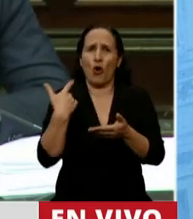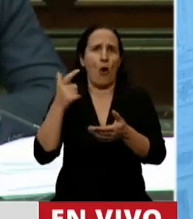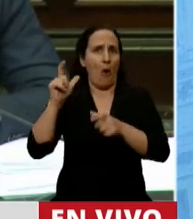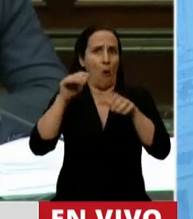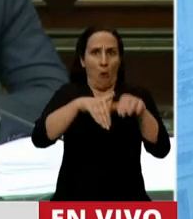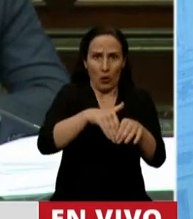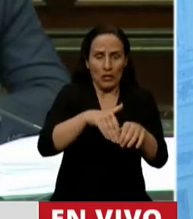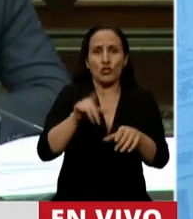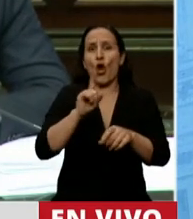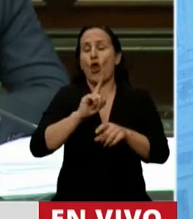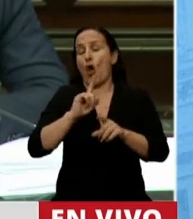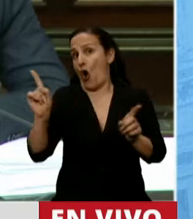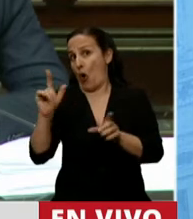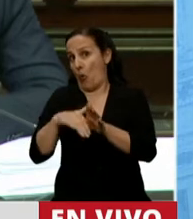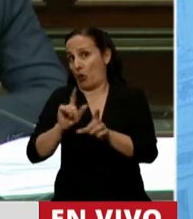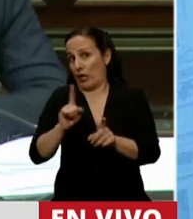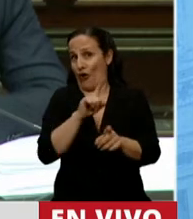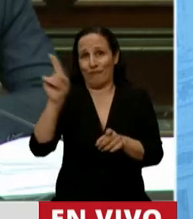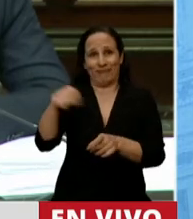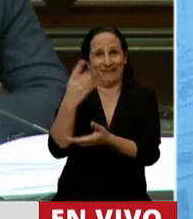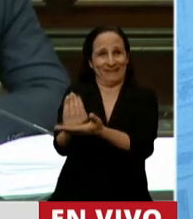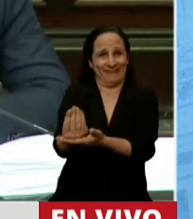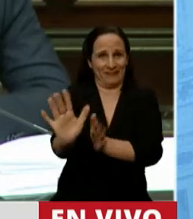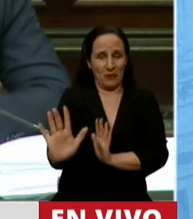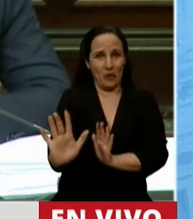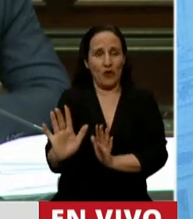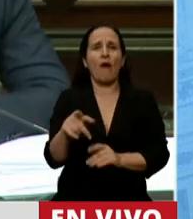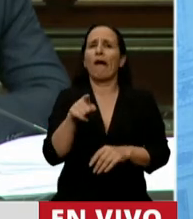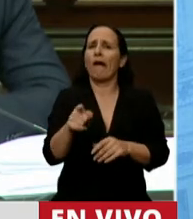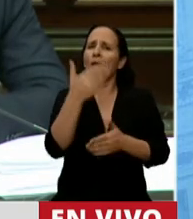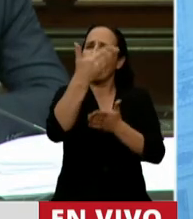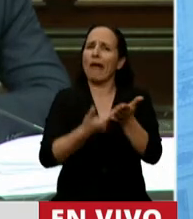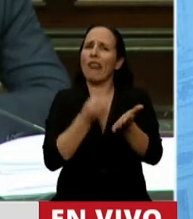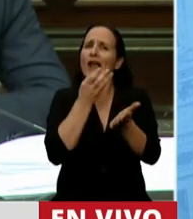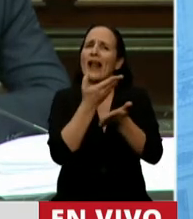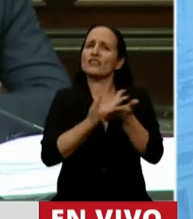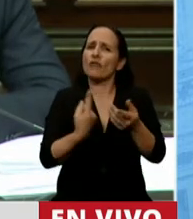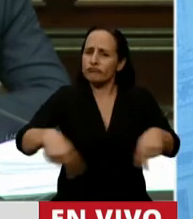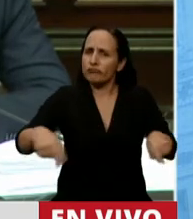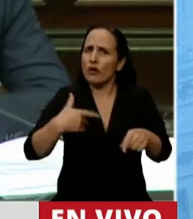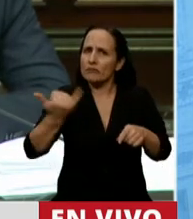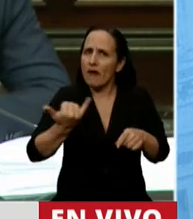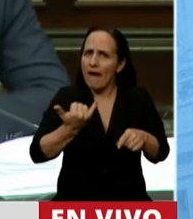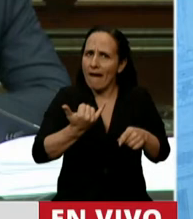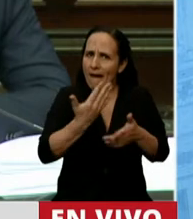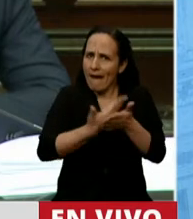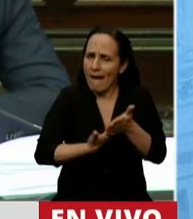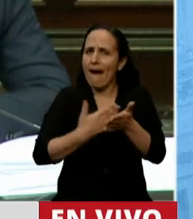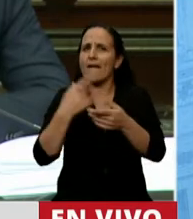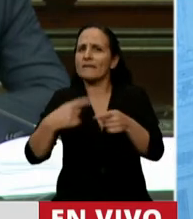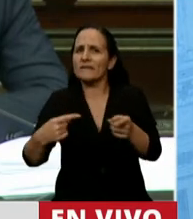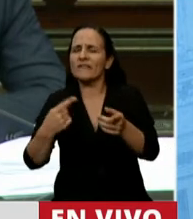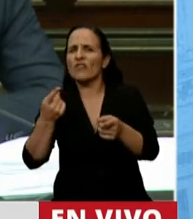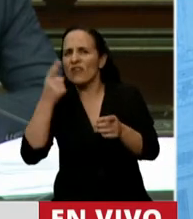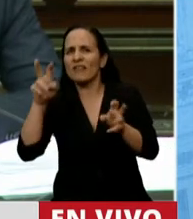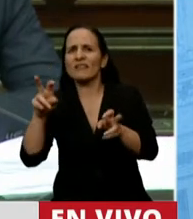eso hoy no lo obliga la ley de ética pública, realice una declaración jurada no solo de bienes sino de intereses. Y yo sé que me